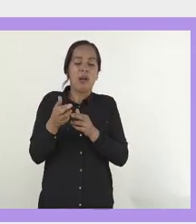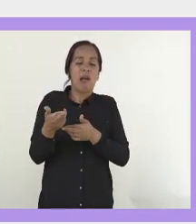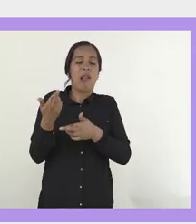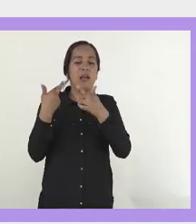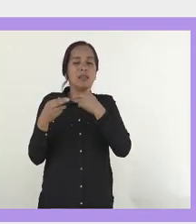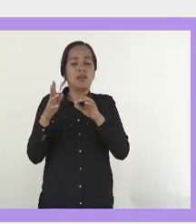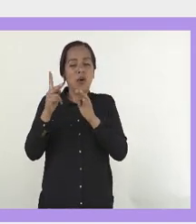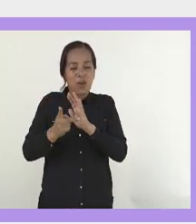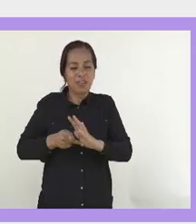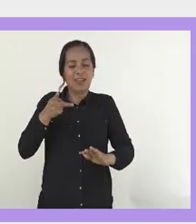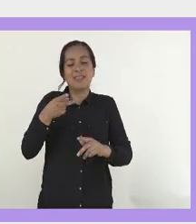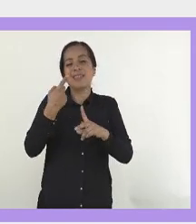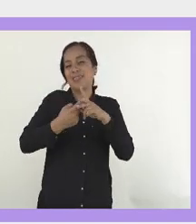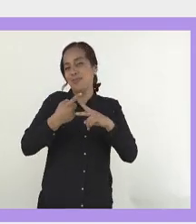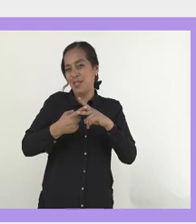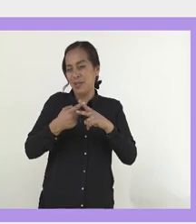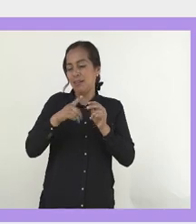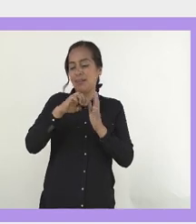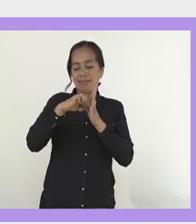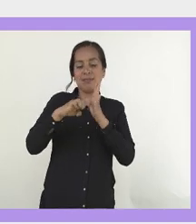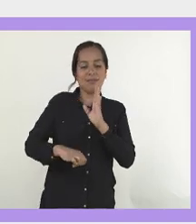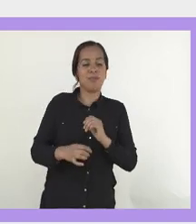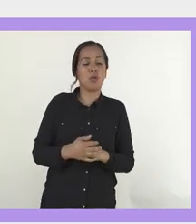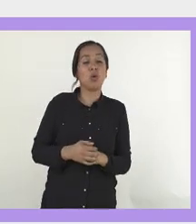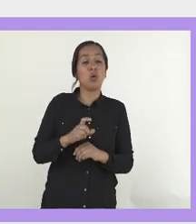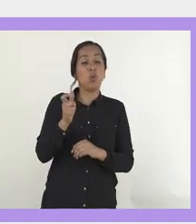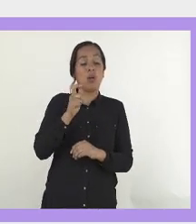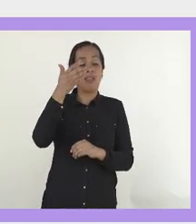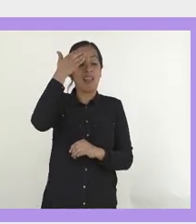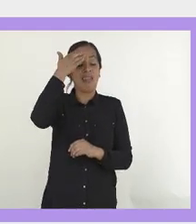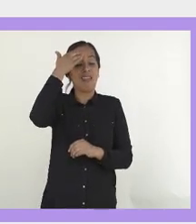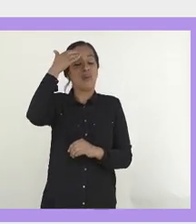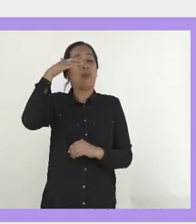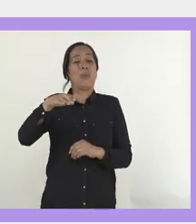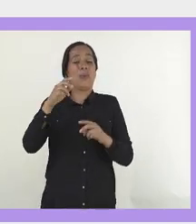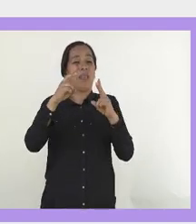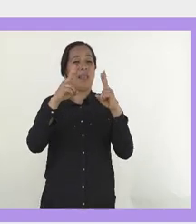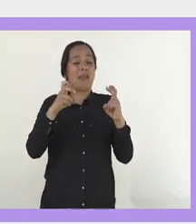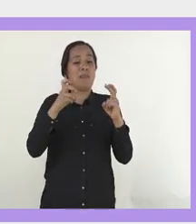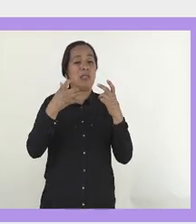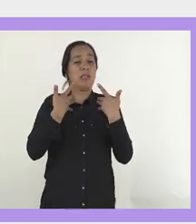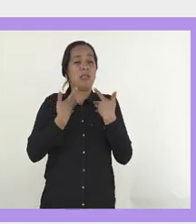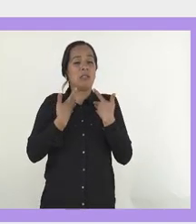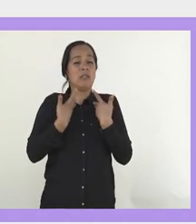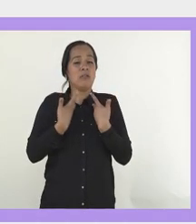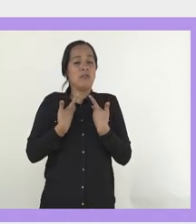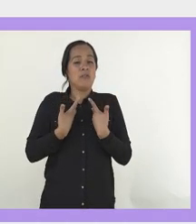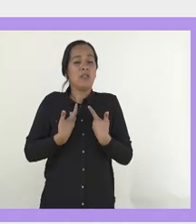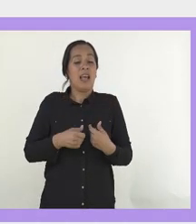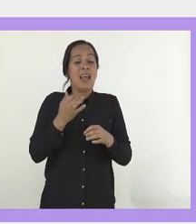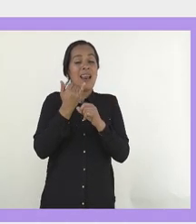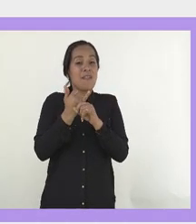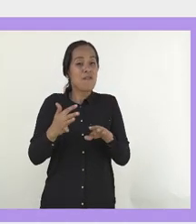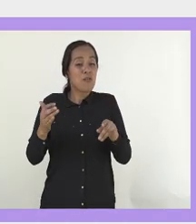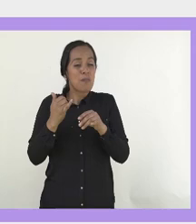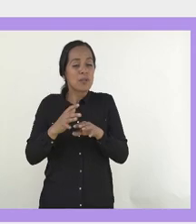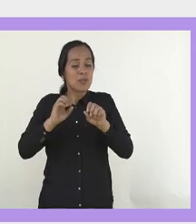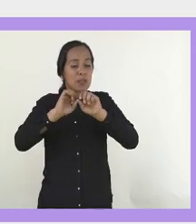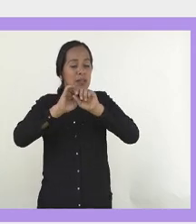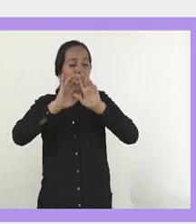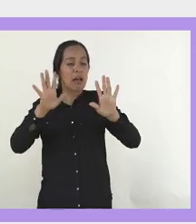ejemplo de las Matemáticas cuando no conoces del tema te asusta creo que la información Clara y precisa